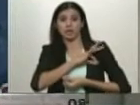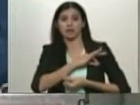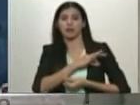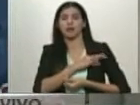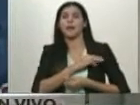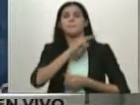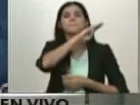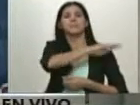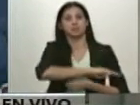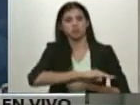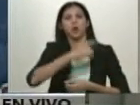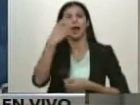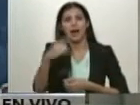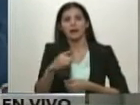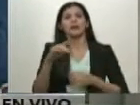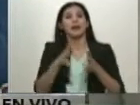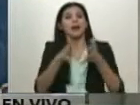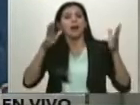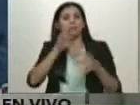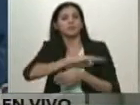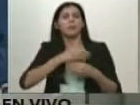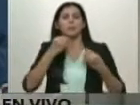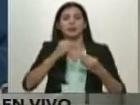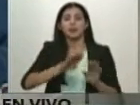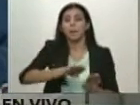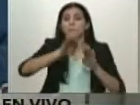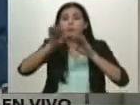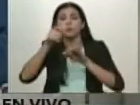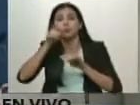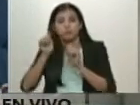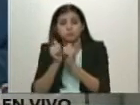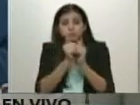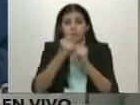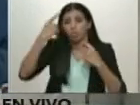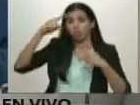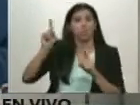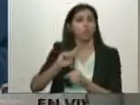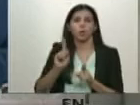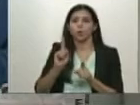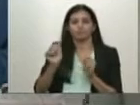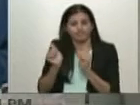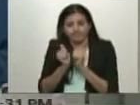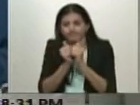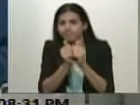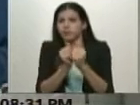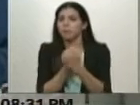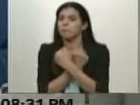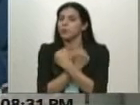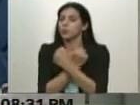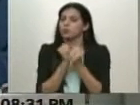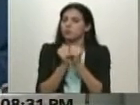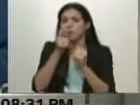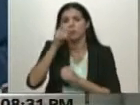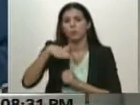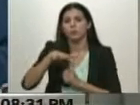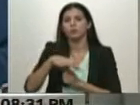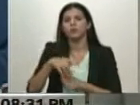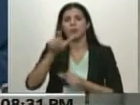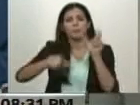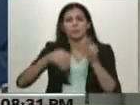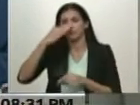para proteger, acompañar a nuestro pueblo amorosamente en el trabajo, a los viejitos,